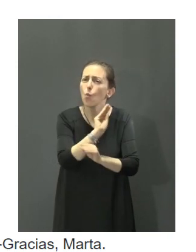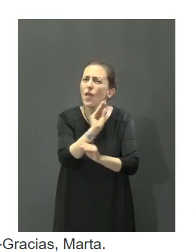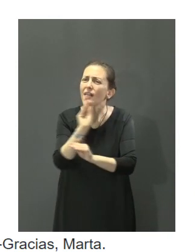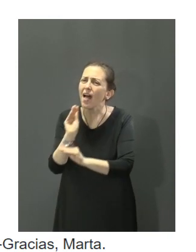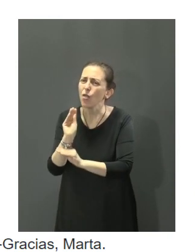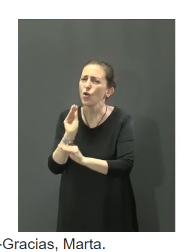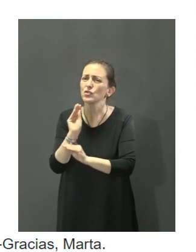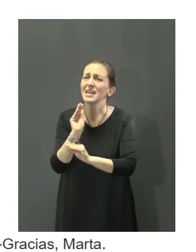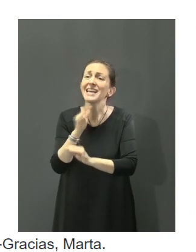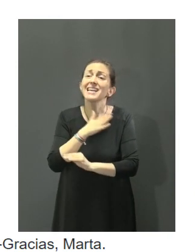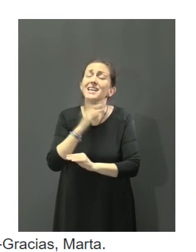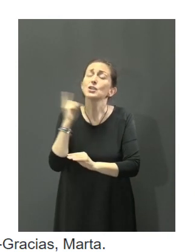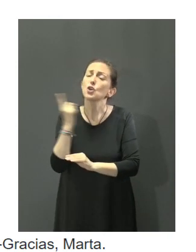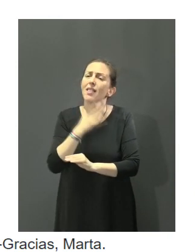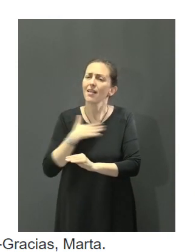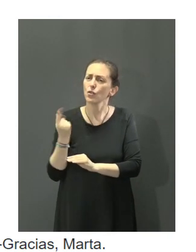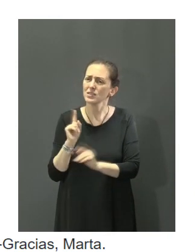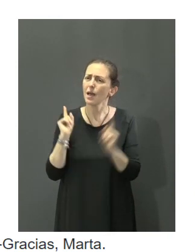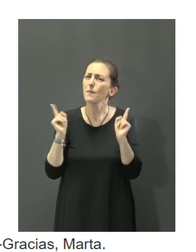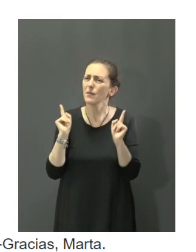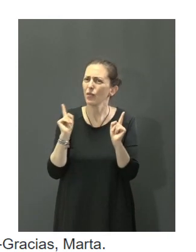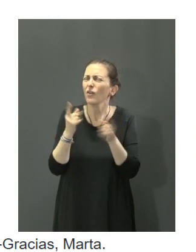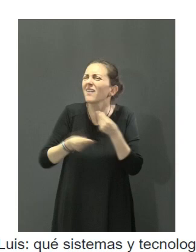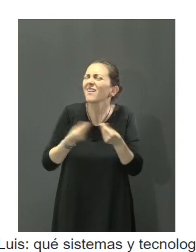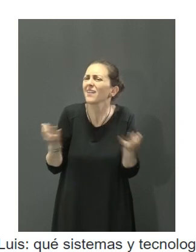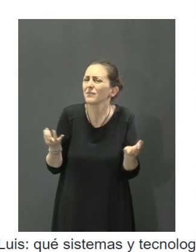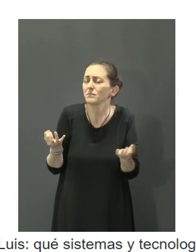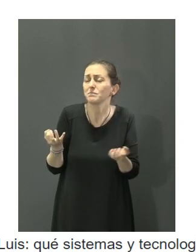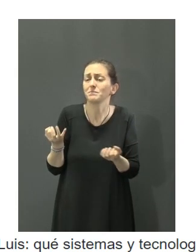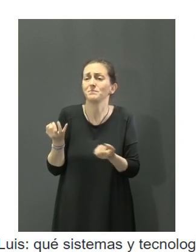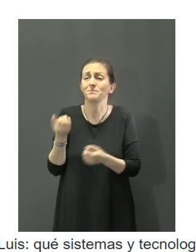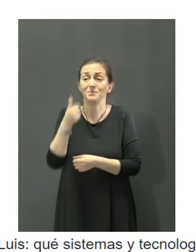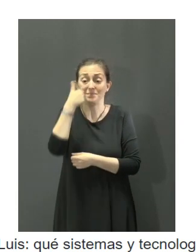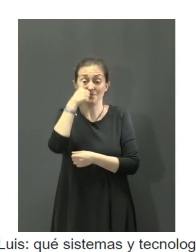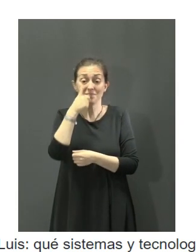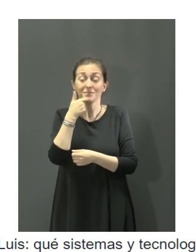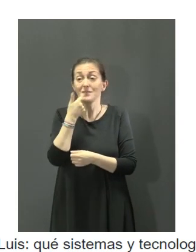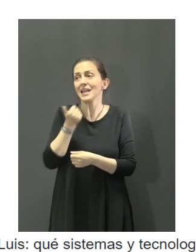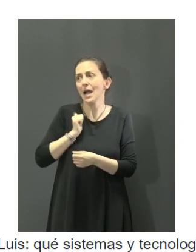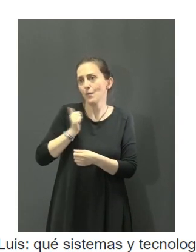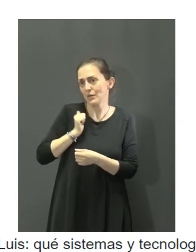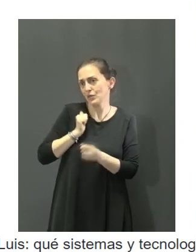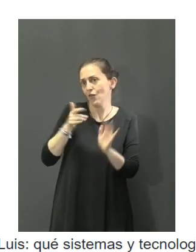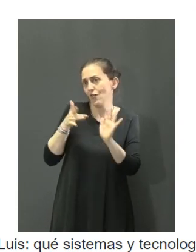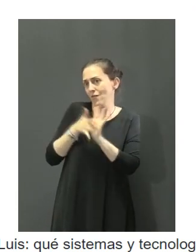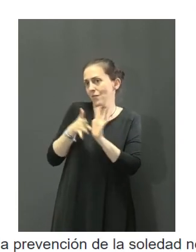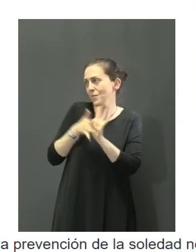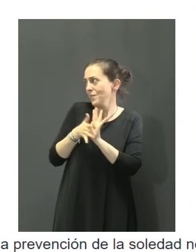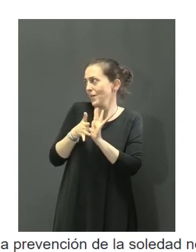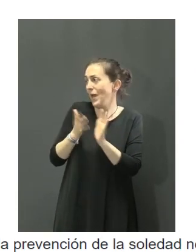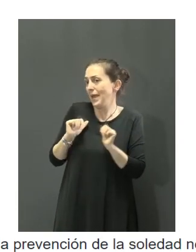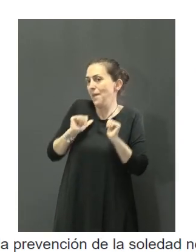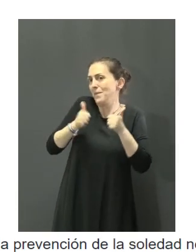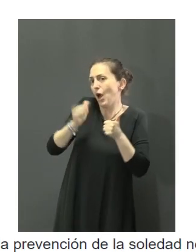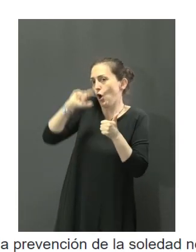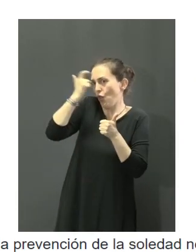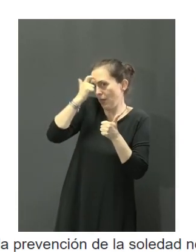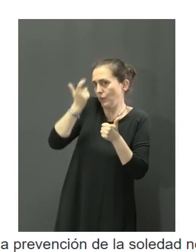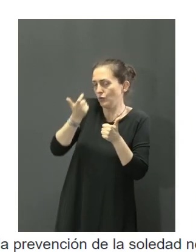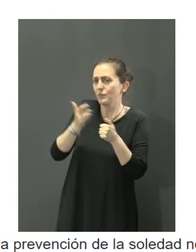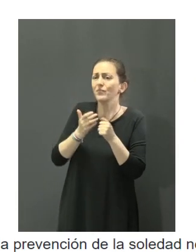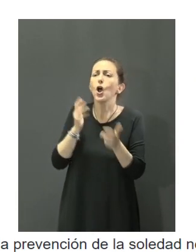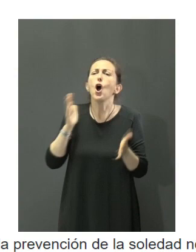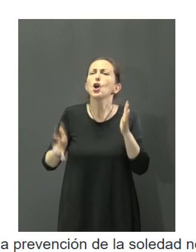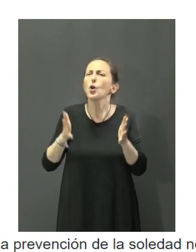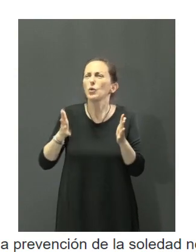la prevención de la soledad no deseada. Bueno, pues así aprovecho un poco para también quizá introducir algunos conceptos, ¿no? Bueno,